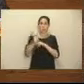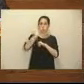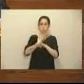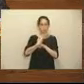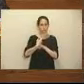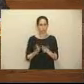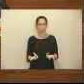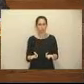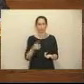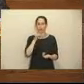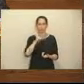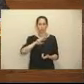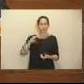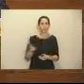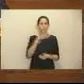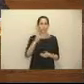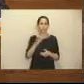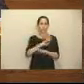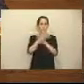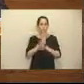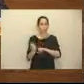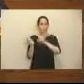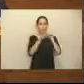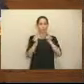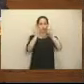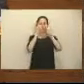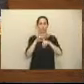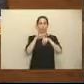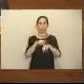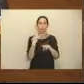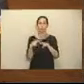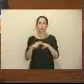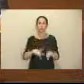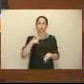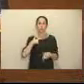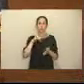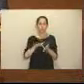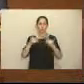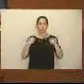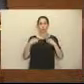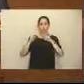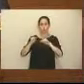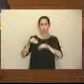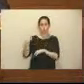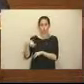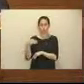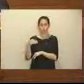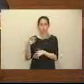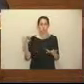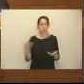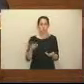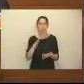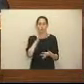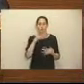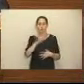Es cierto que este es el tercer y último debate de orientación política general de esta legislatura y por una pura cuestión cronológica